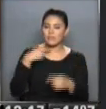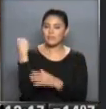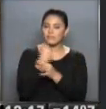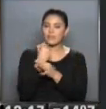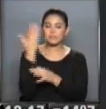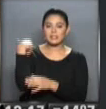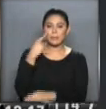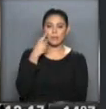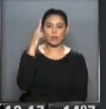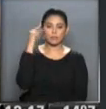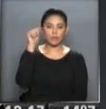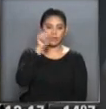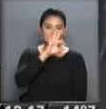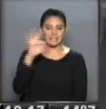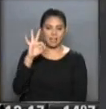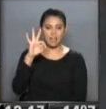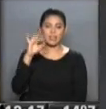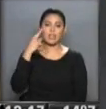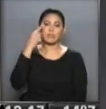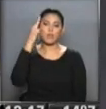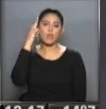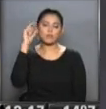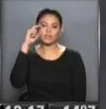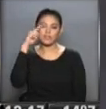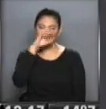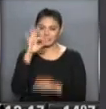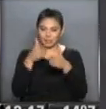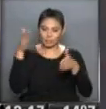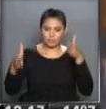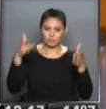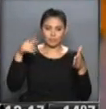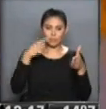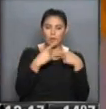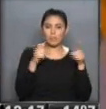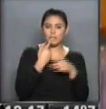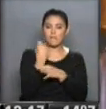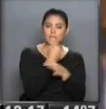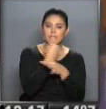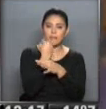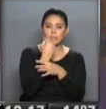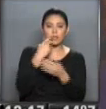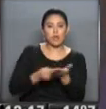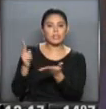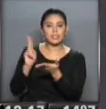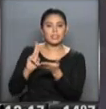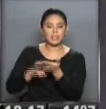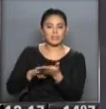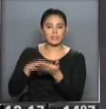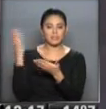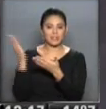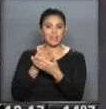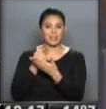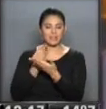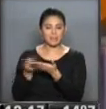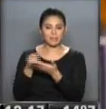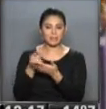década del 60, ¿no? De el Roadhouse Blues, o Hello I Love You, o esta Light My Fire. Realmente himnos de un